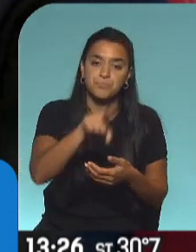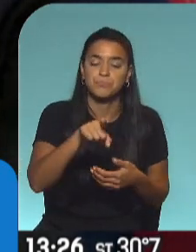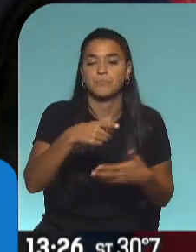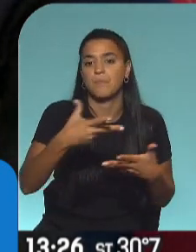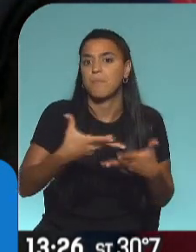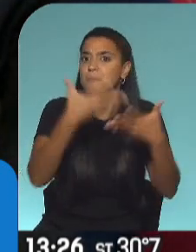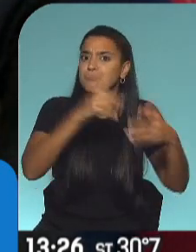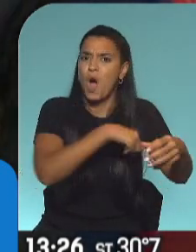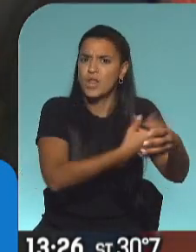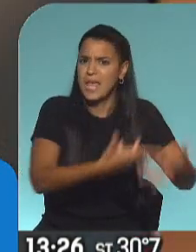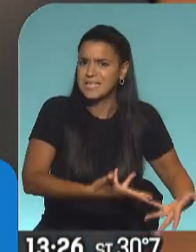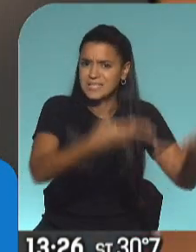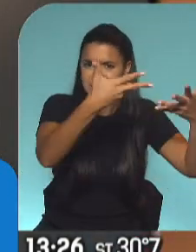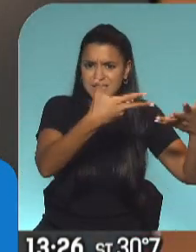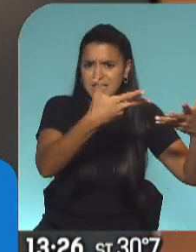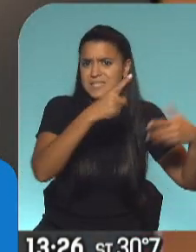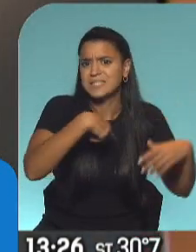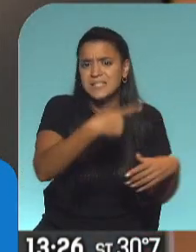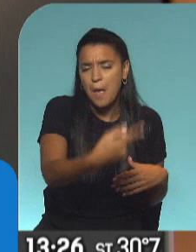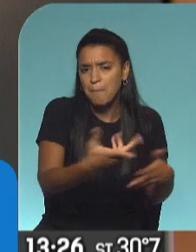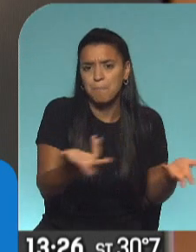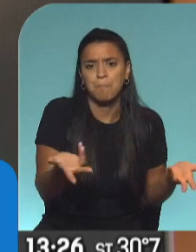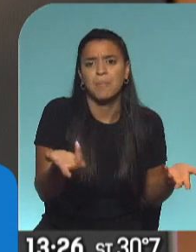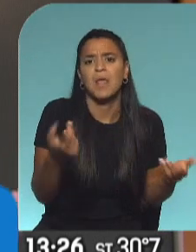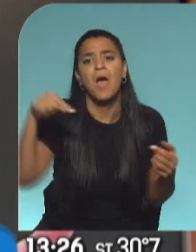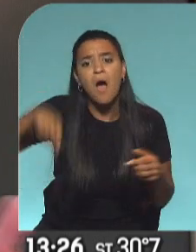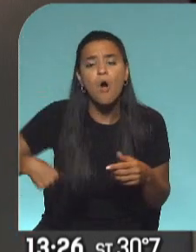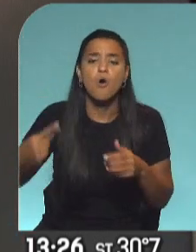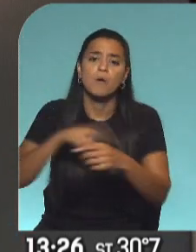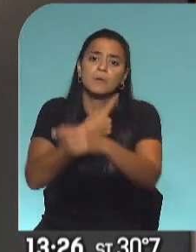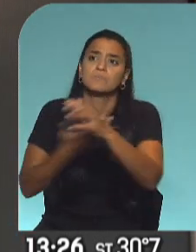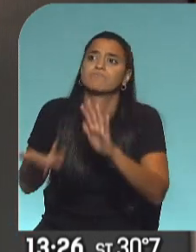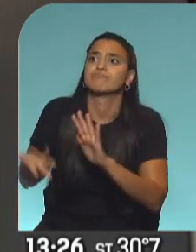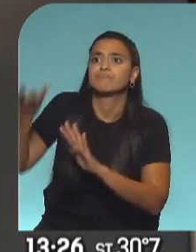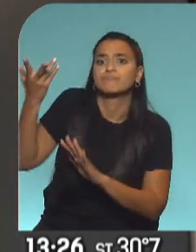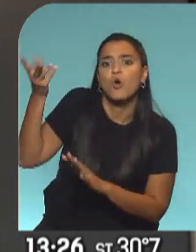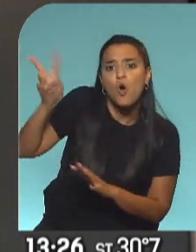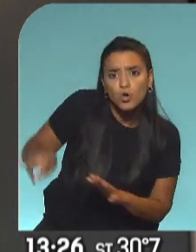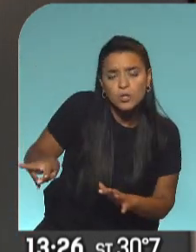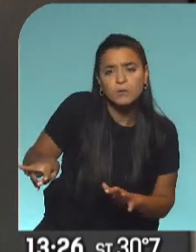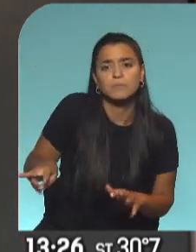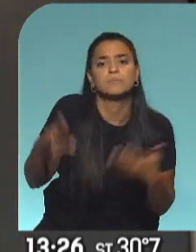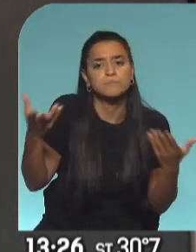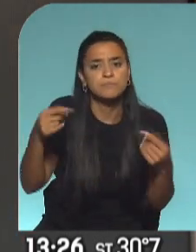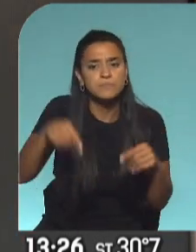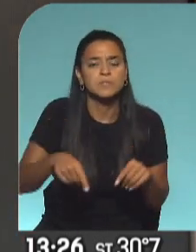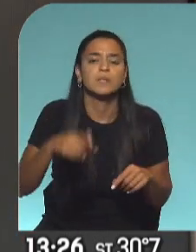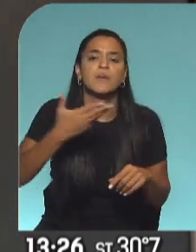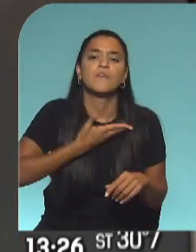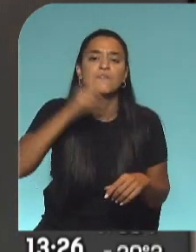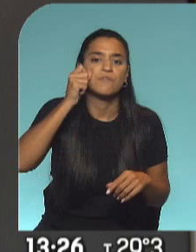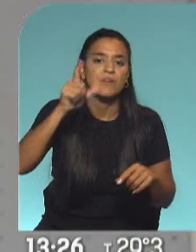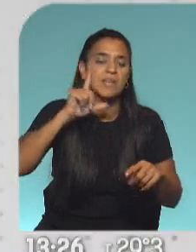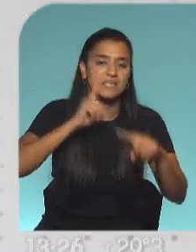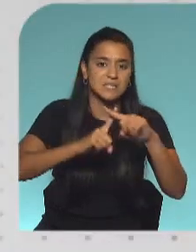gran potencia hegemónica declinante y la potencia reemergente, por ponerle algún título, con un especialista. Félix Taylor nos cuenta